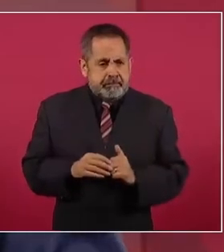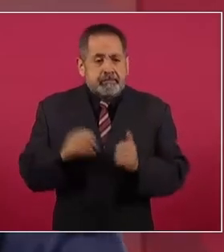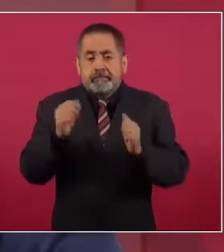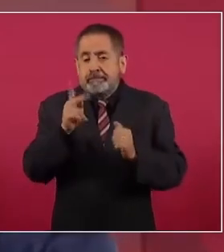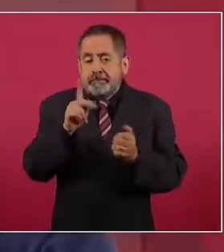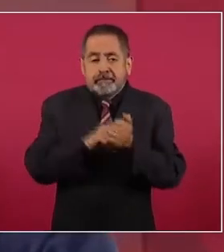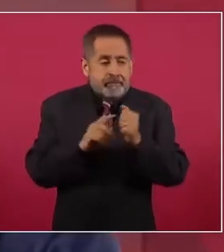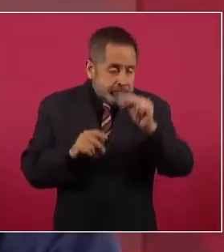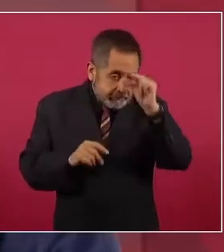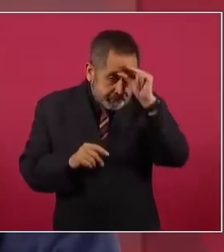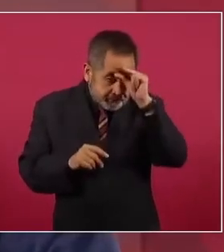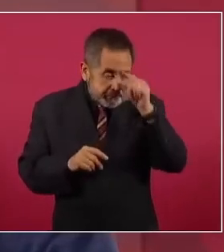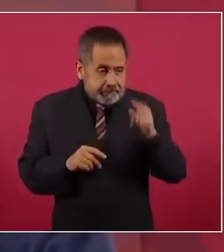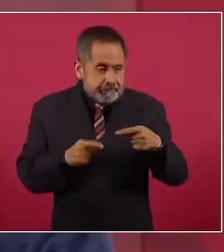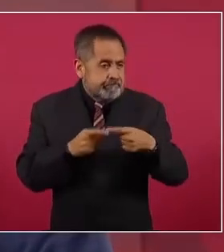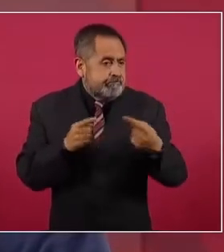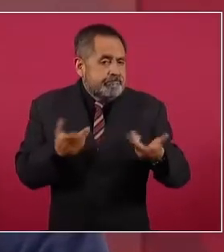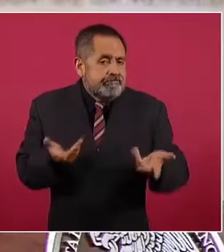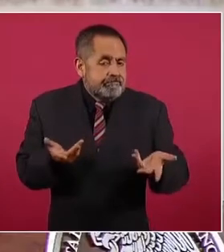inteligente,